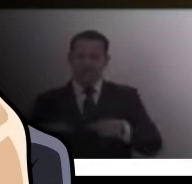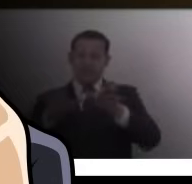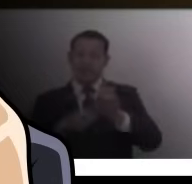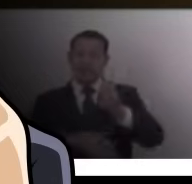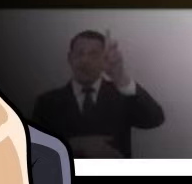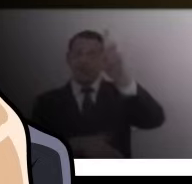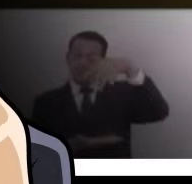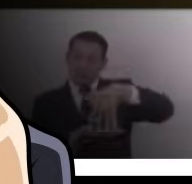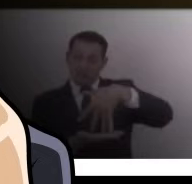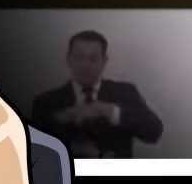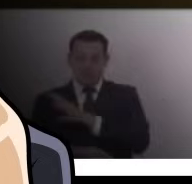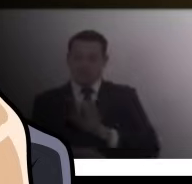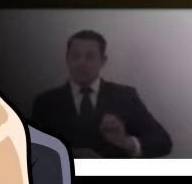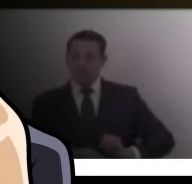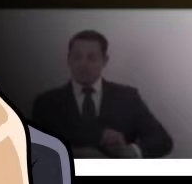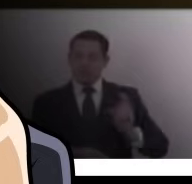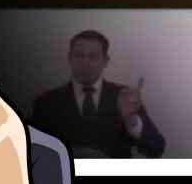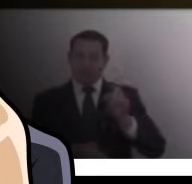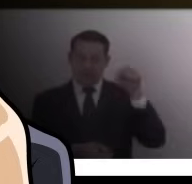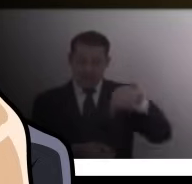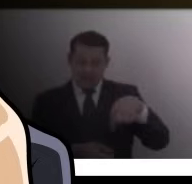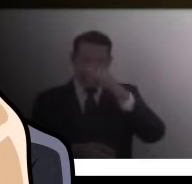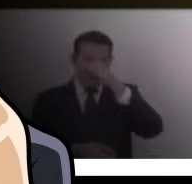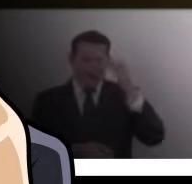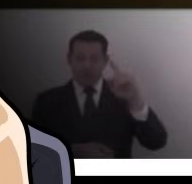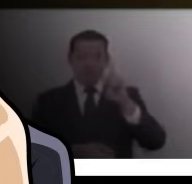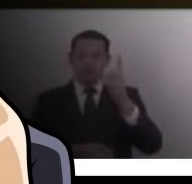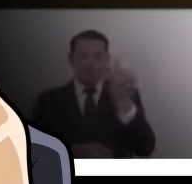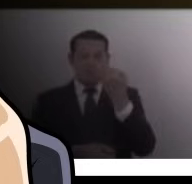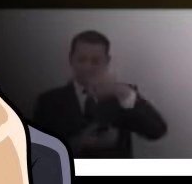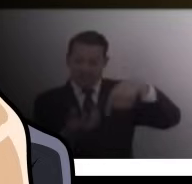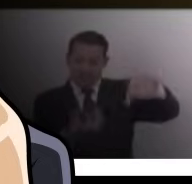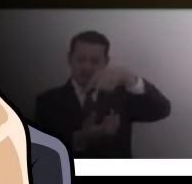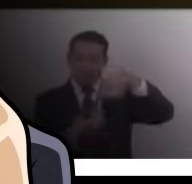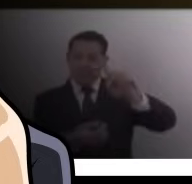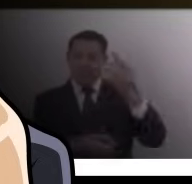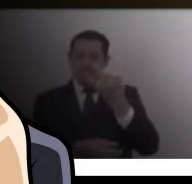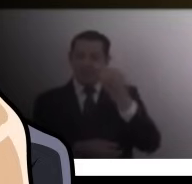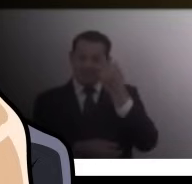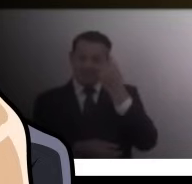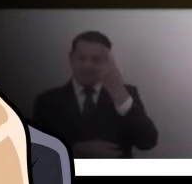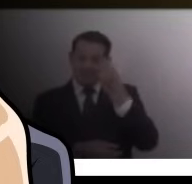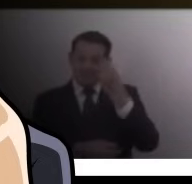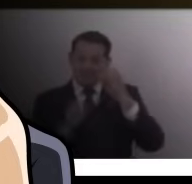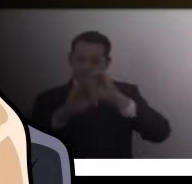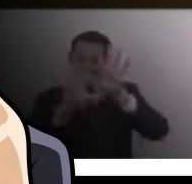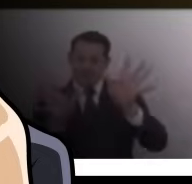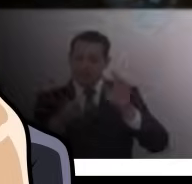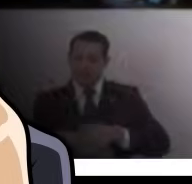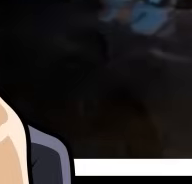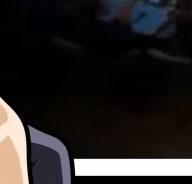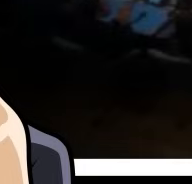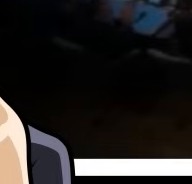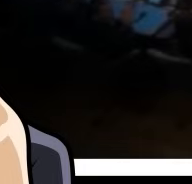Gracias a Dios y al pueblo salvadoreño, este país no los necesita. Entiendan.